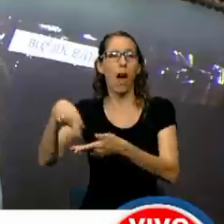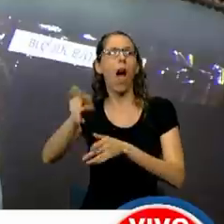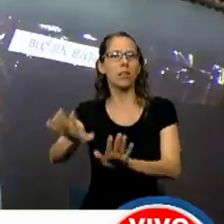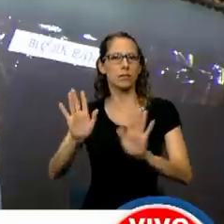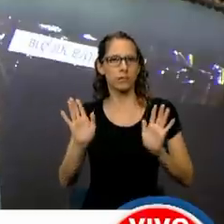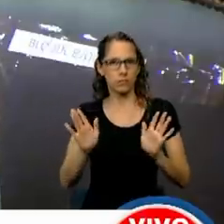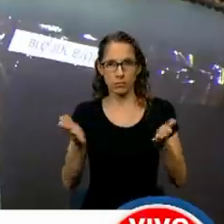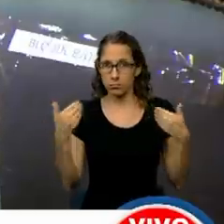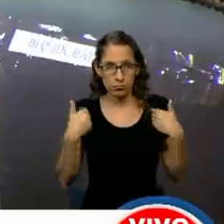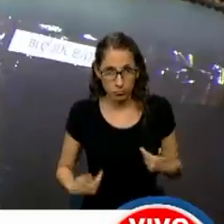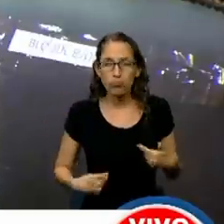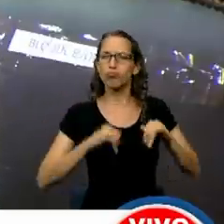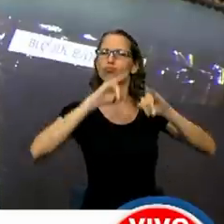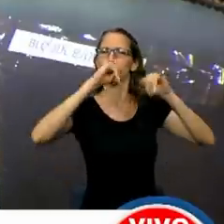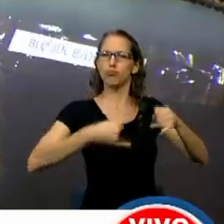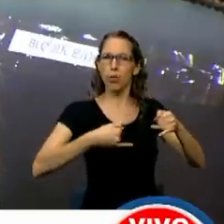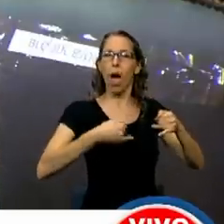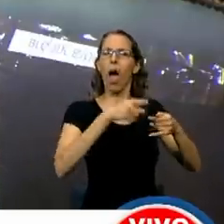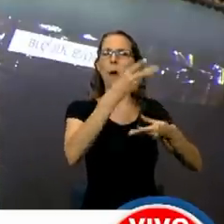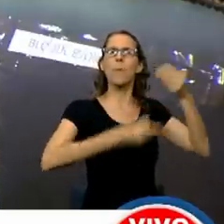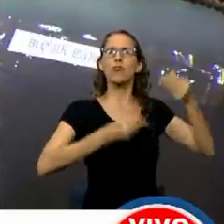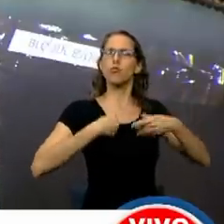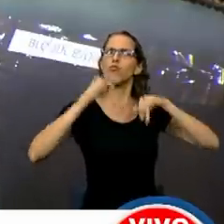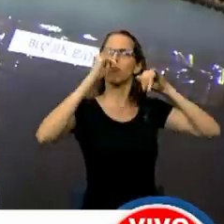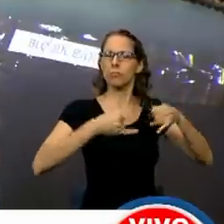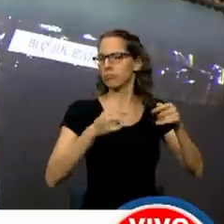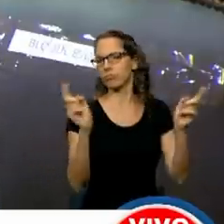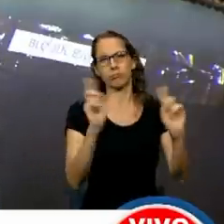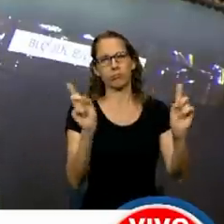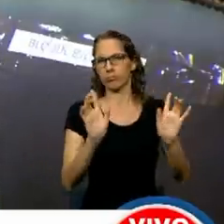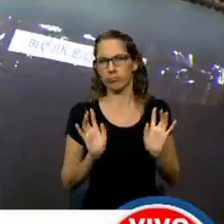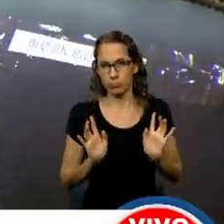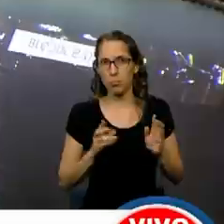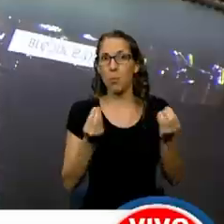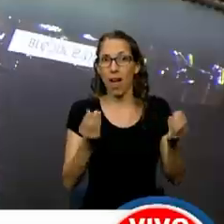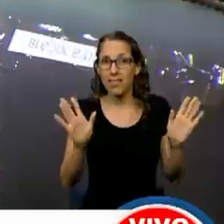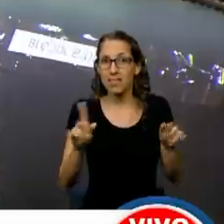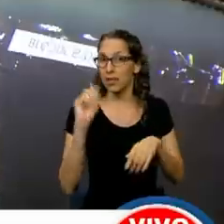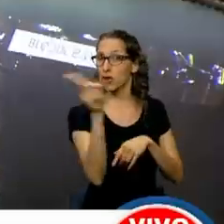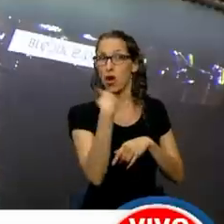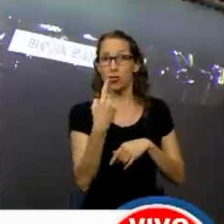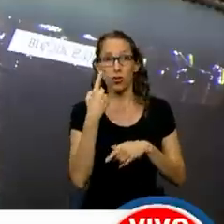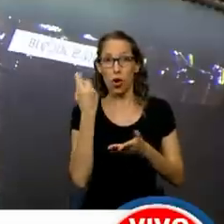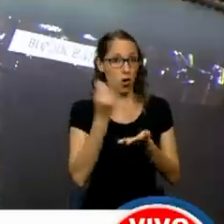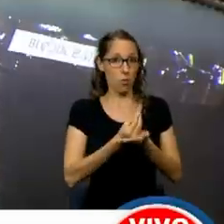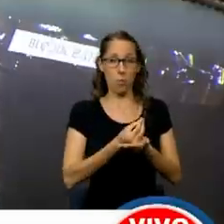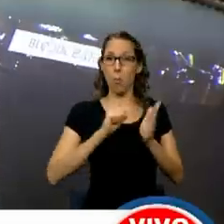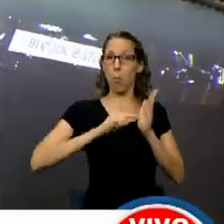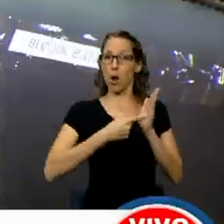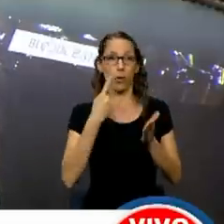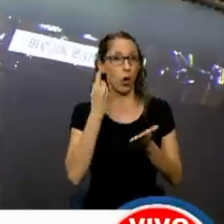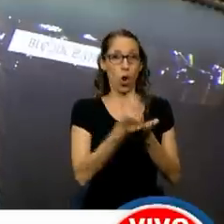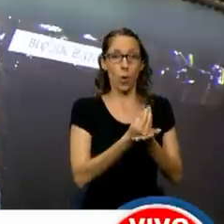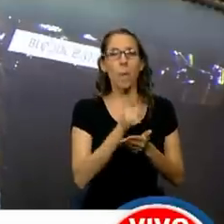a legitimar con mi voto esa lógica que convierte al resto de los argentinos que no vivimos en provincia de buenos aires- en